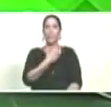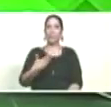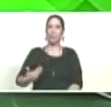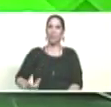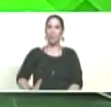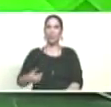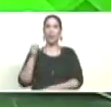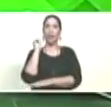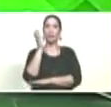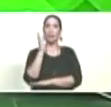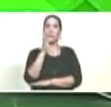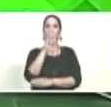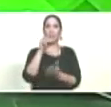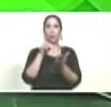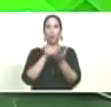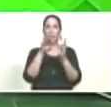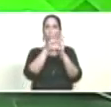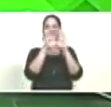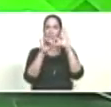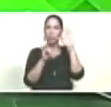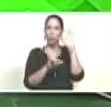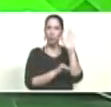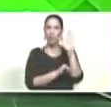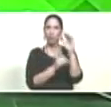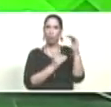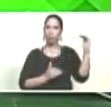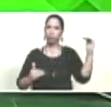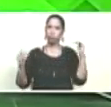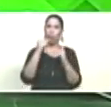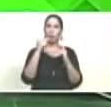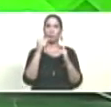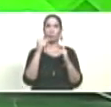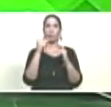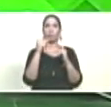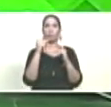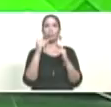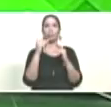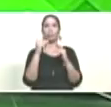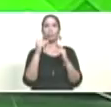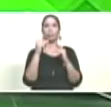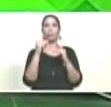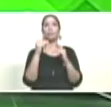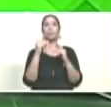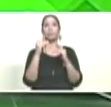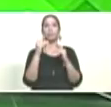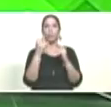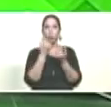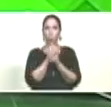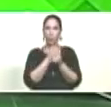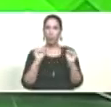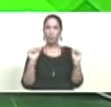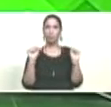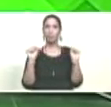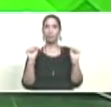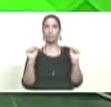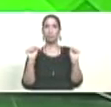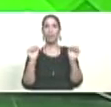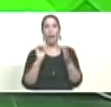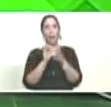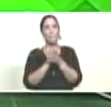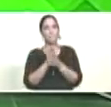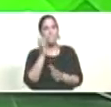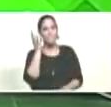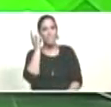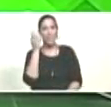Asamblea Nacional Constituyente Plenipotenciaria y Soberanísima, compañera